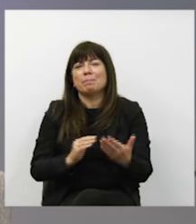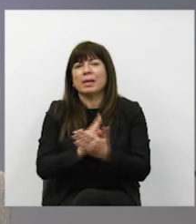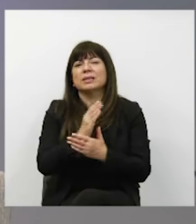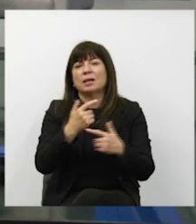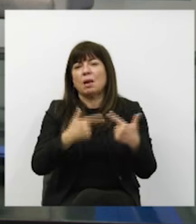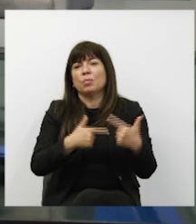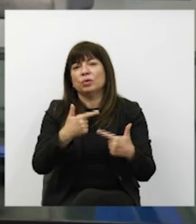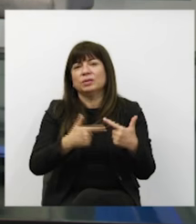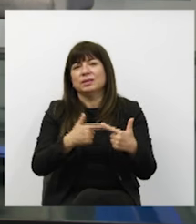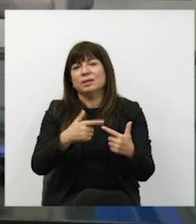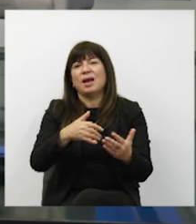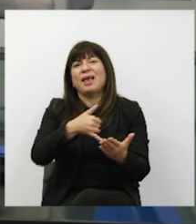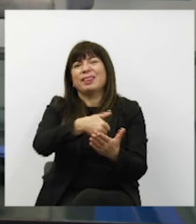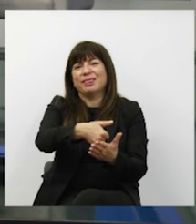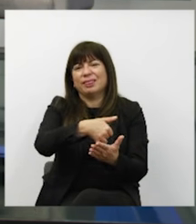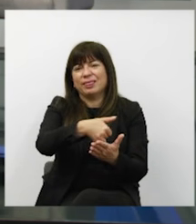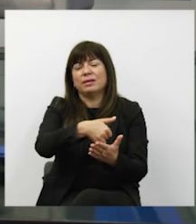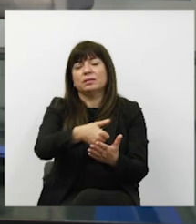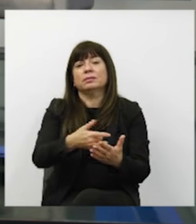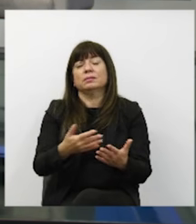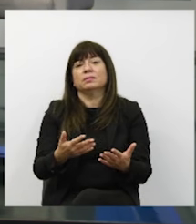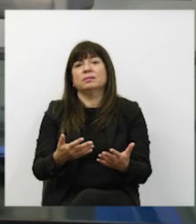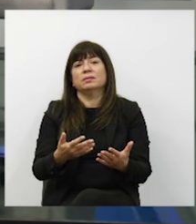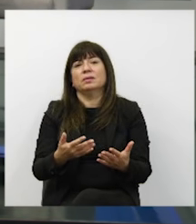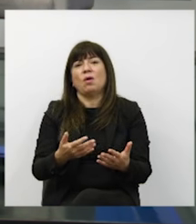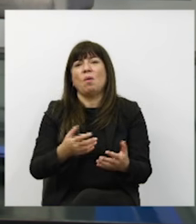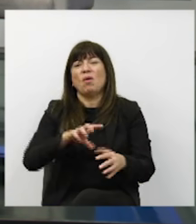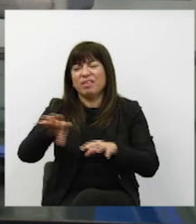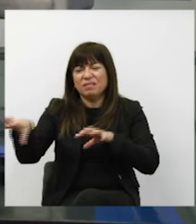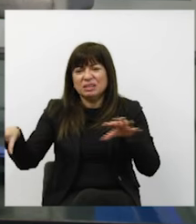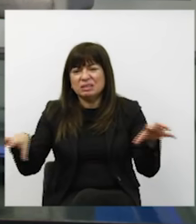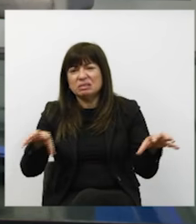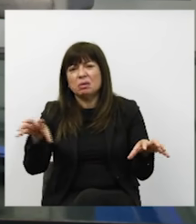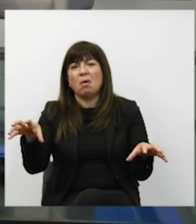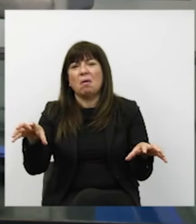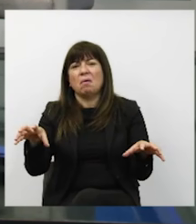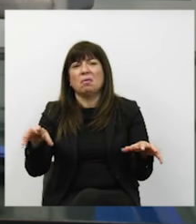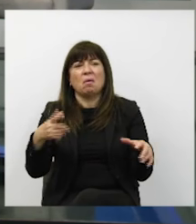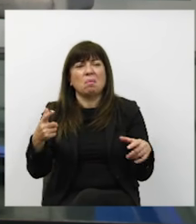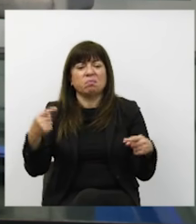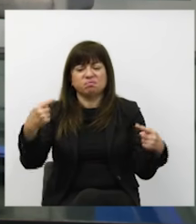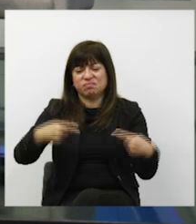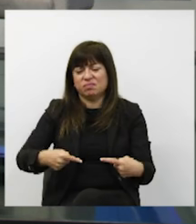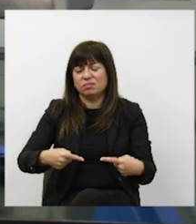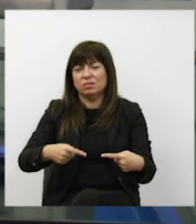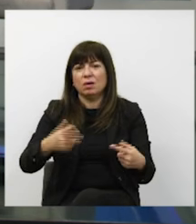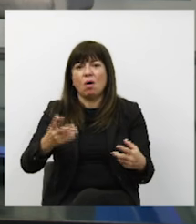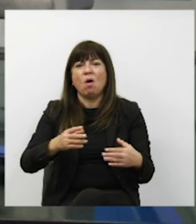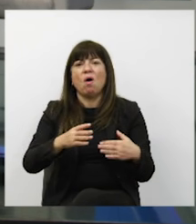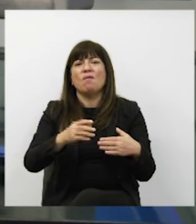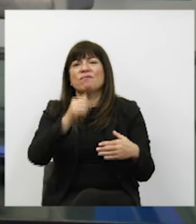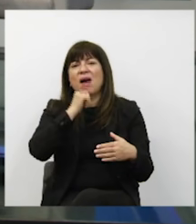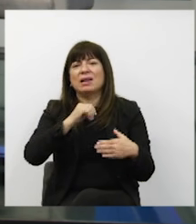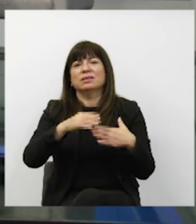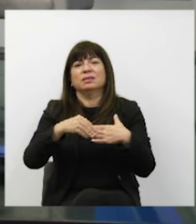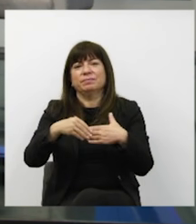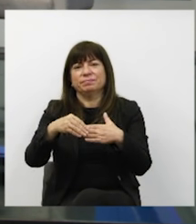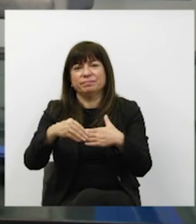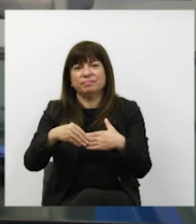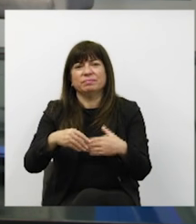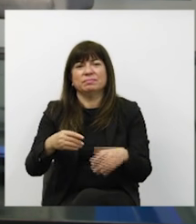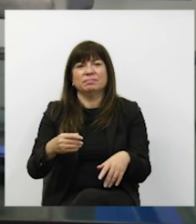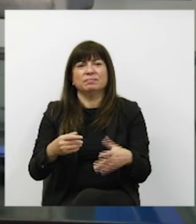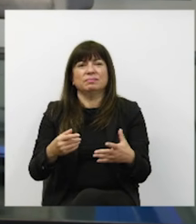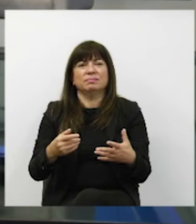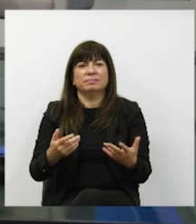la inercia de la polarización, la inercia de frente a un planteamiento de unos de, por ejemplo, flexibilidad, el otro inmediatamente